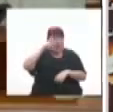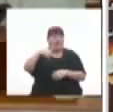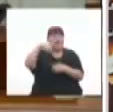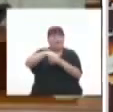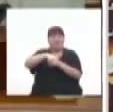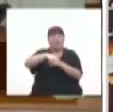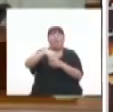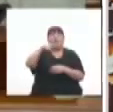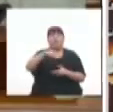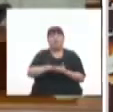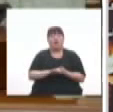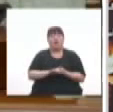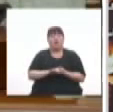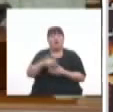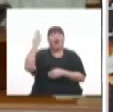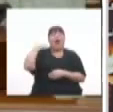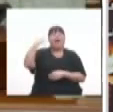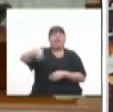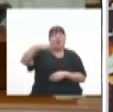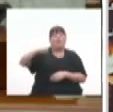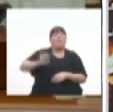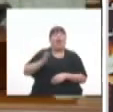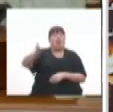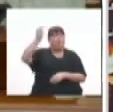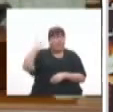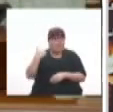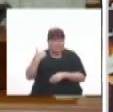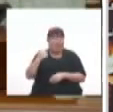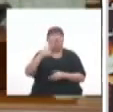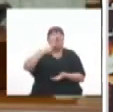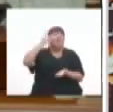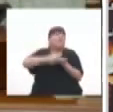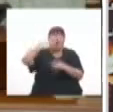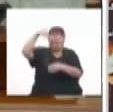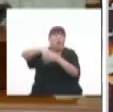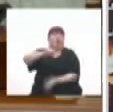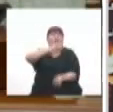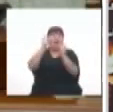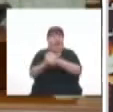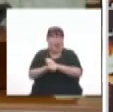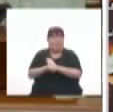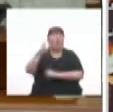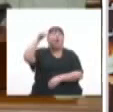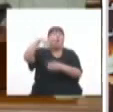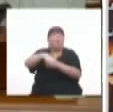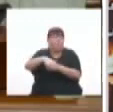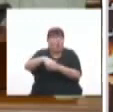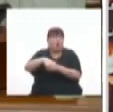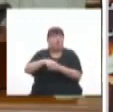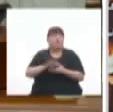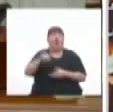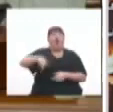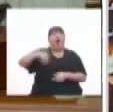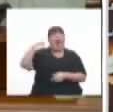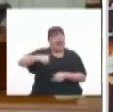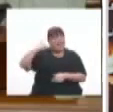recibir algún que otro gesto del gobierno nacional en cuanto a obr o en cuanto a tener la posibilidad de